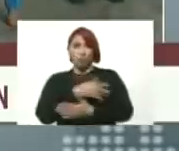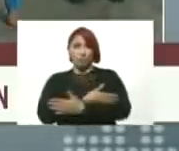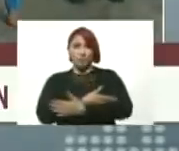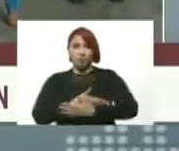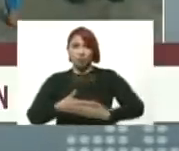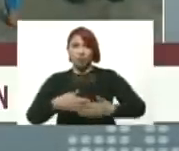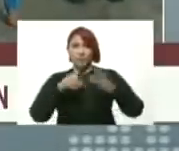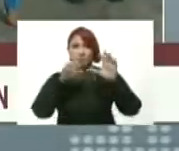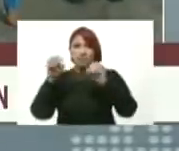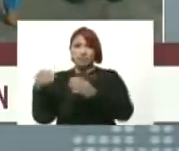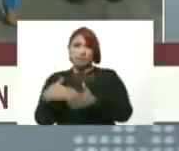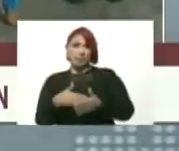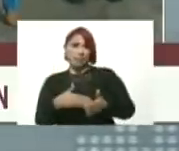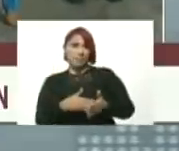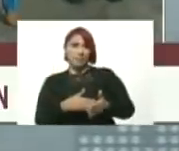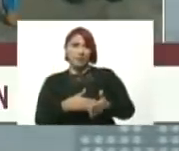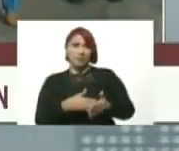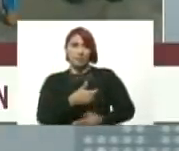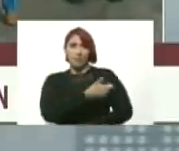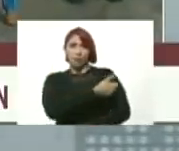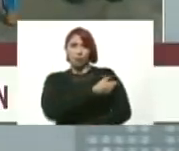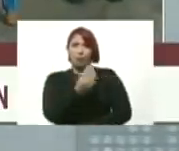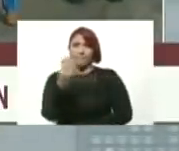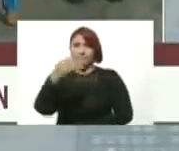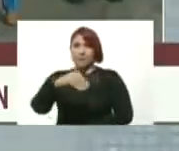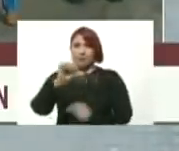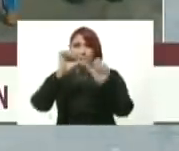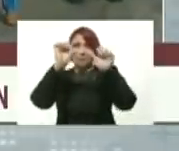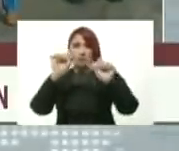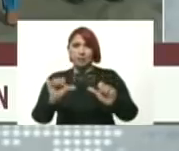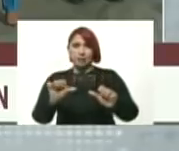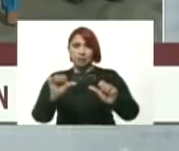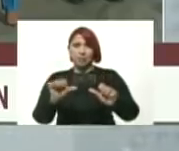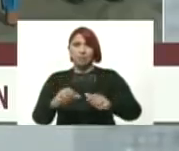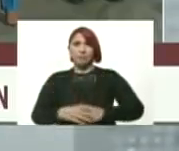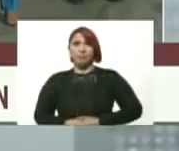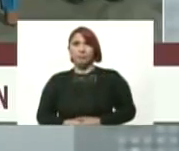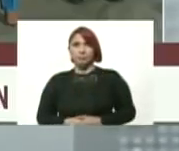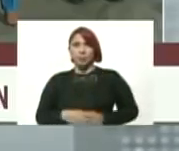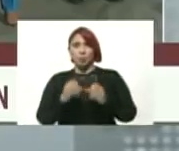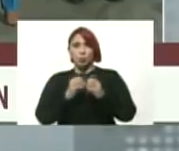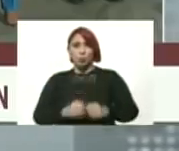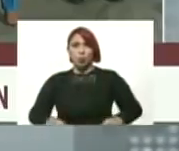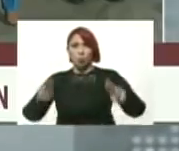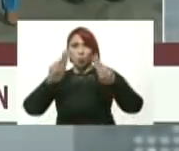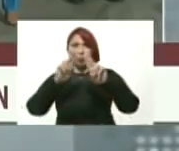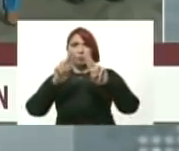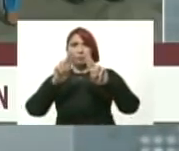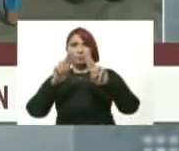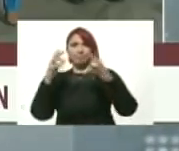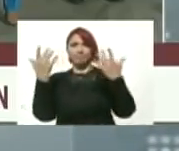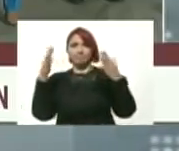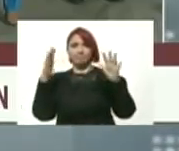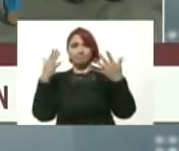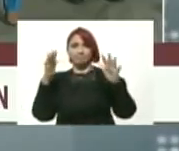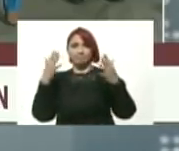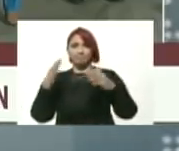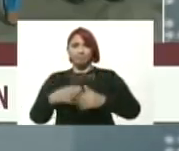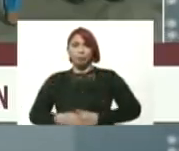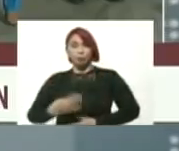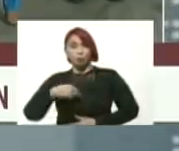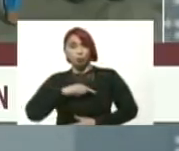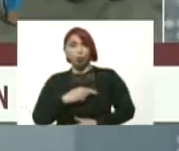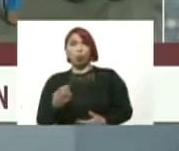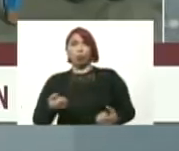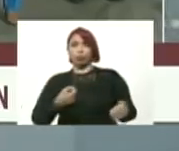vacunas más del sistema de covas de la organización mundial de la salud que hemos realizado los